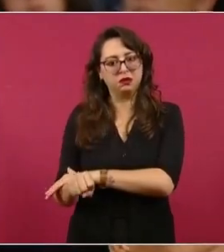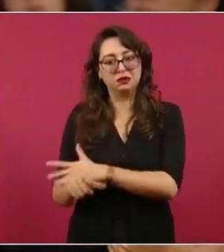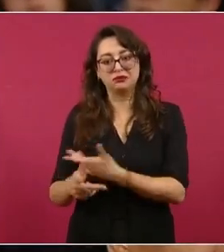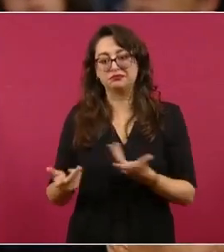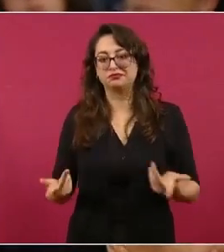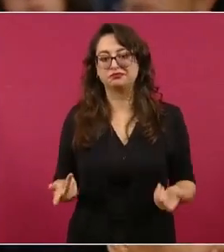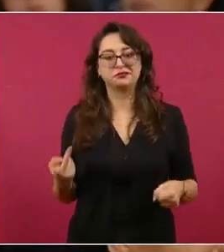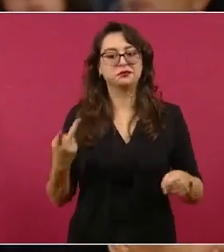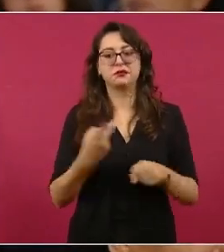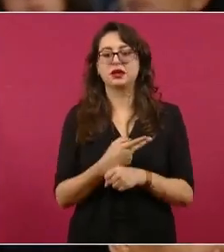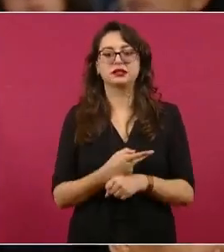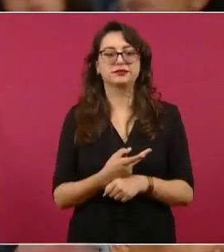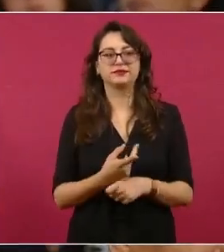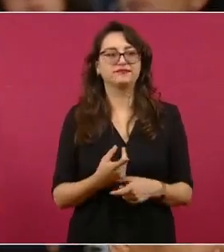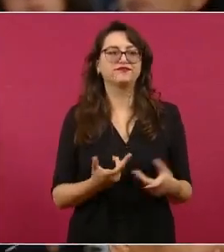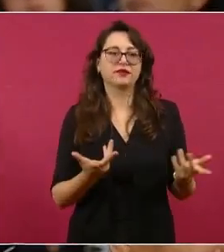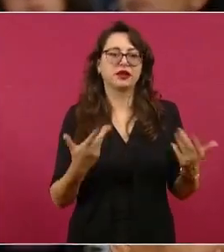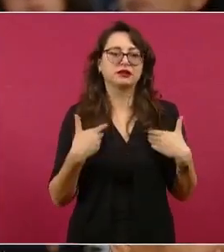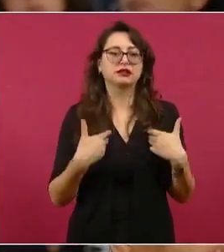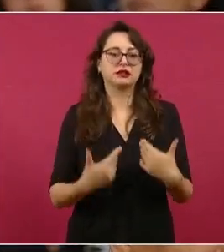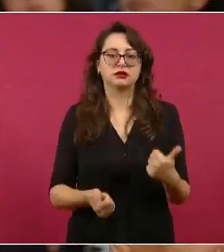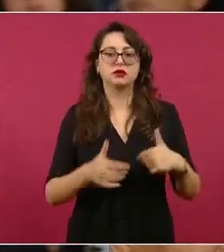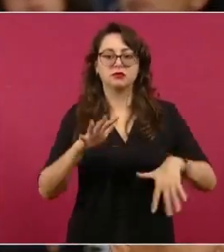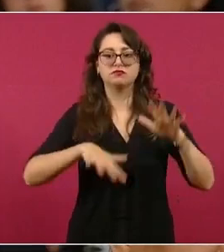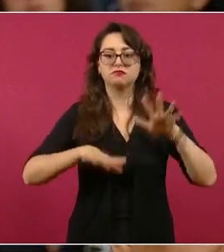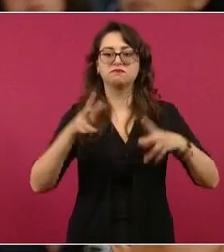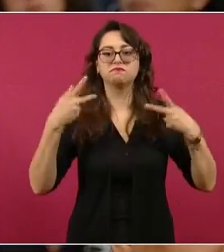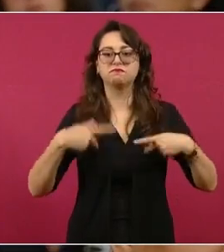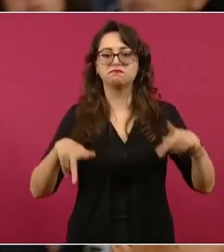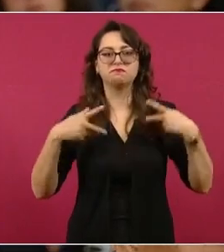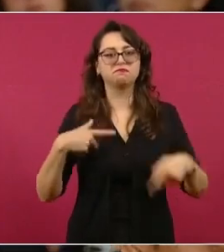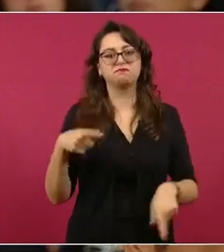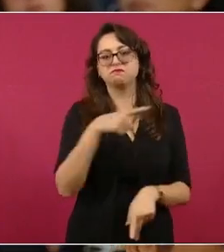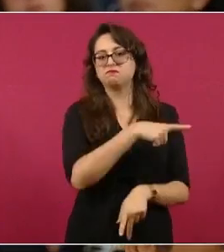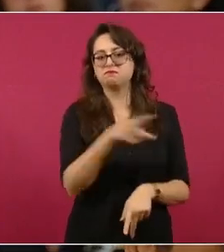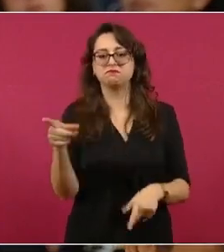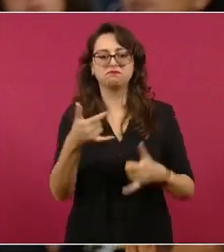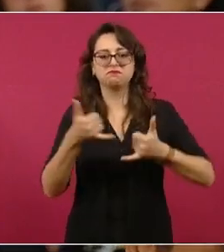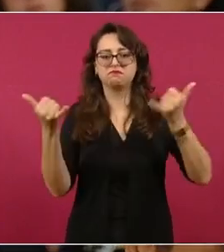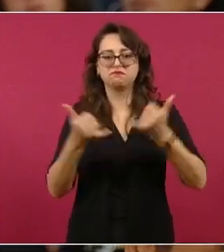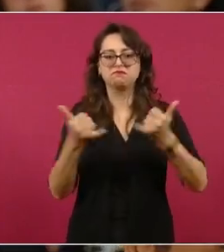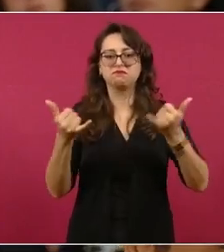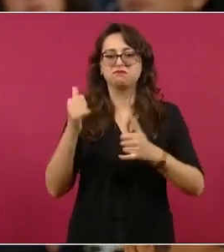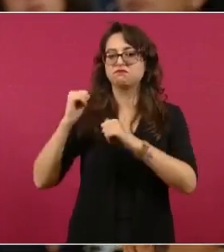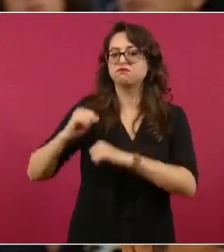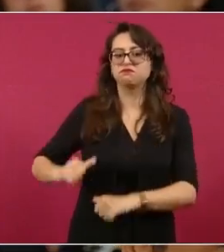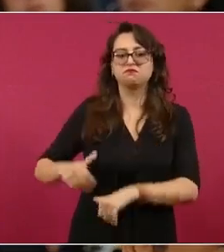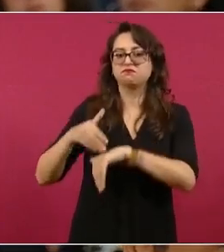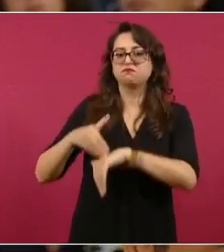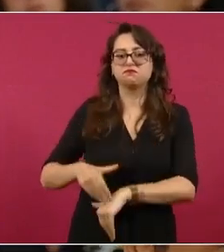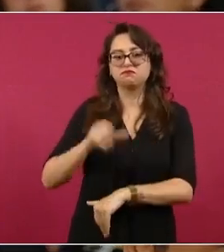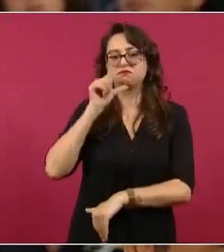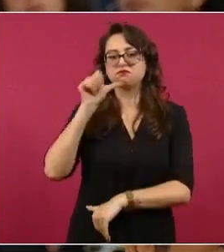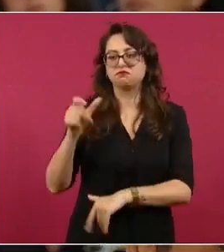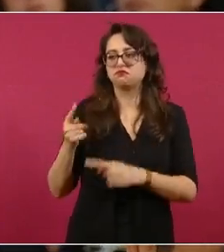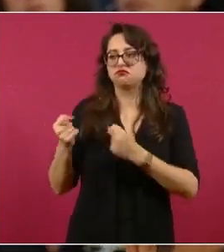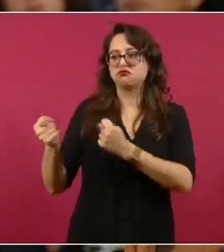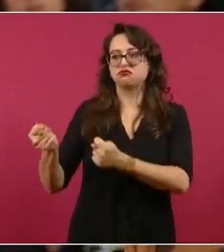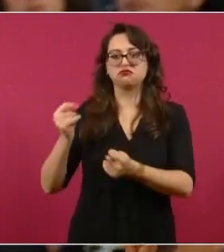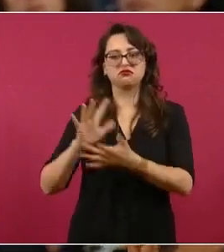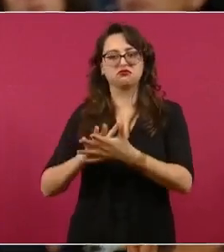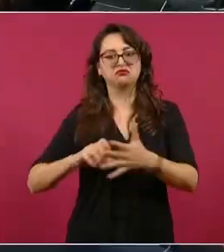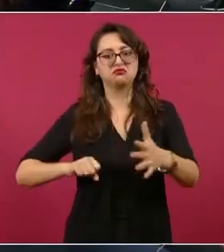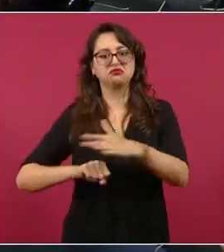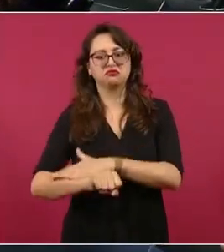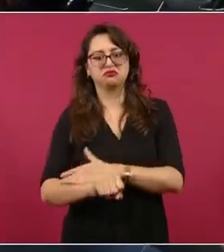pues que no hacen su función como deberían, ya lo hemos estado constatando, y bueno, pues serían estos últimos planteamientos. Presidente,